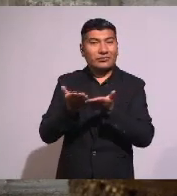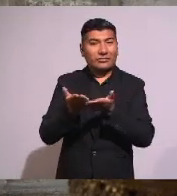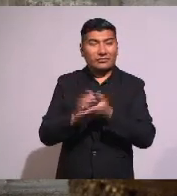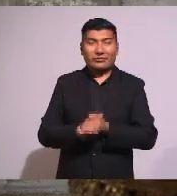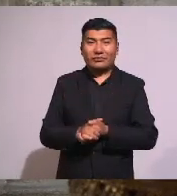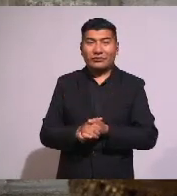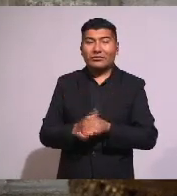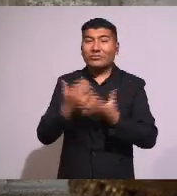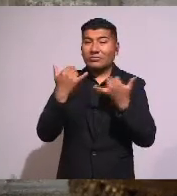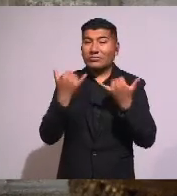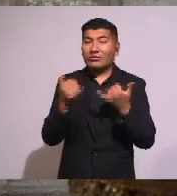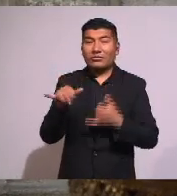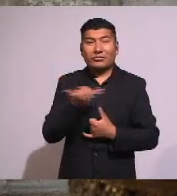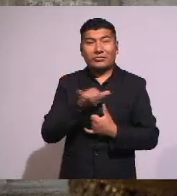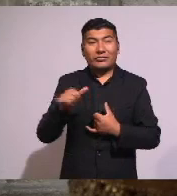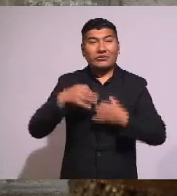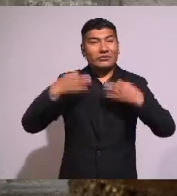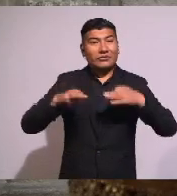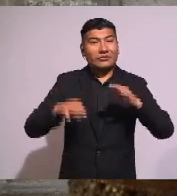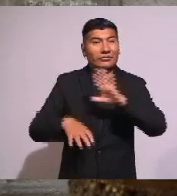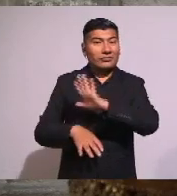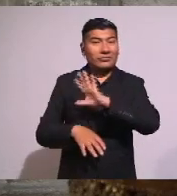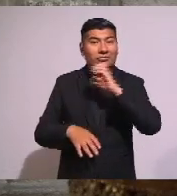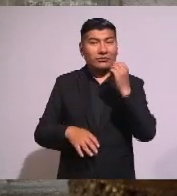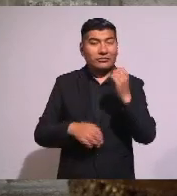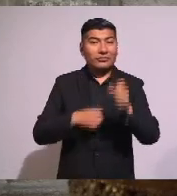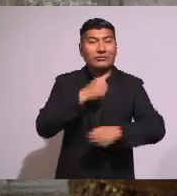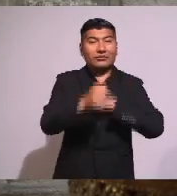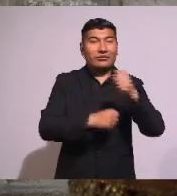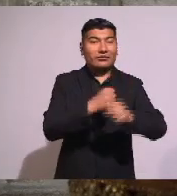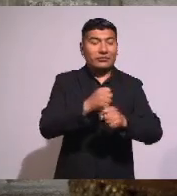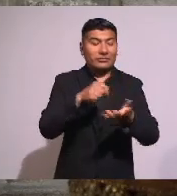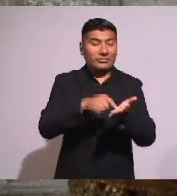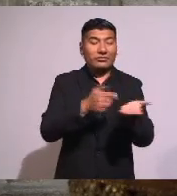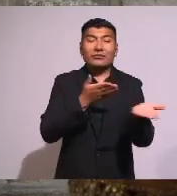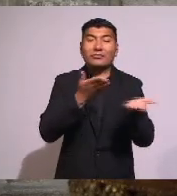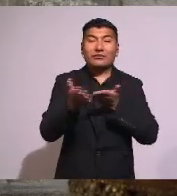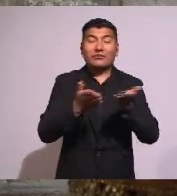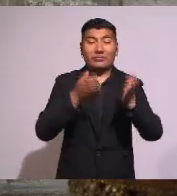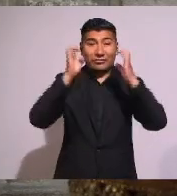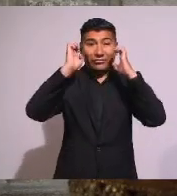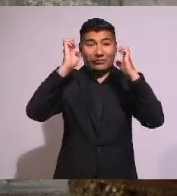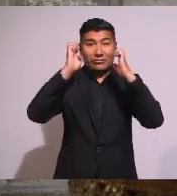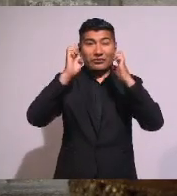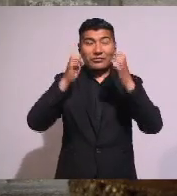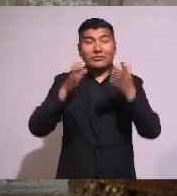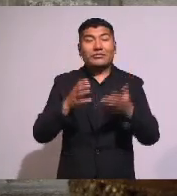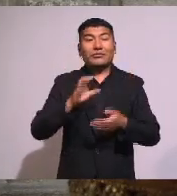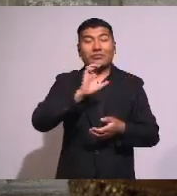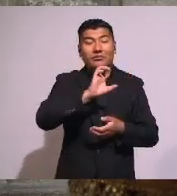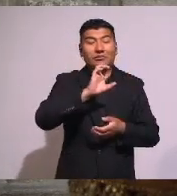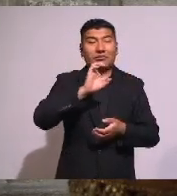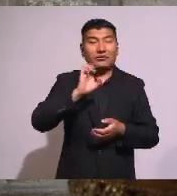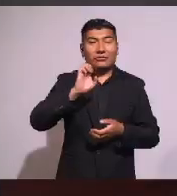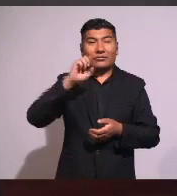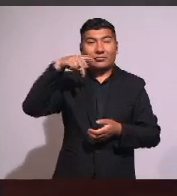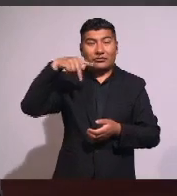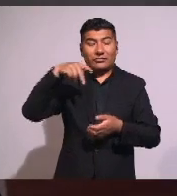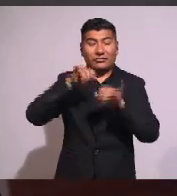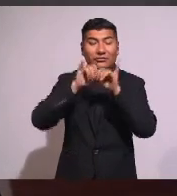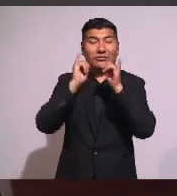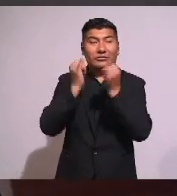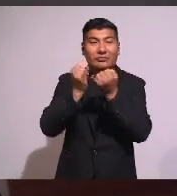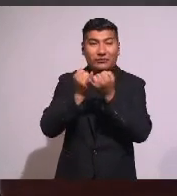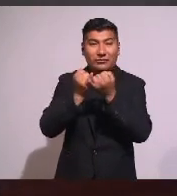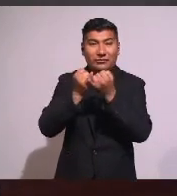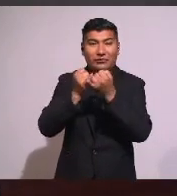También hoy celebramos los 50 años de este servicio educativo de la Conferencia Episcopal Boliviana en el